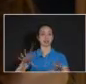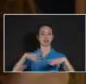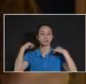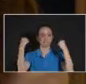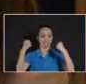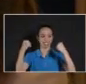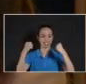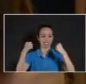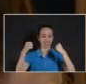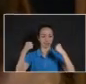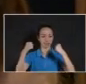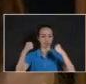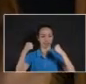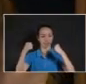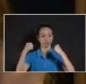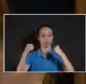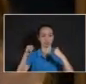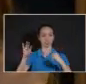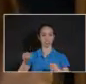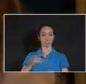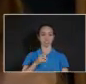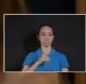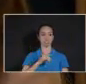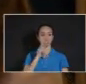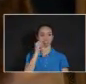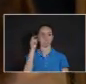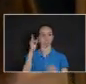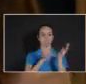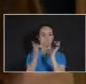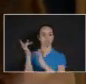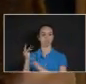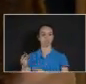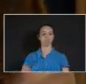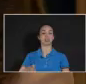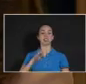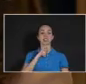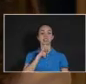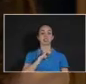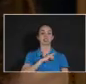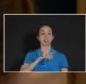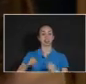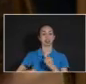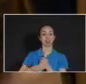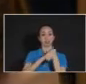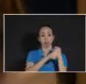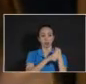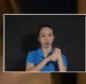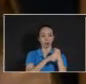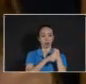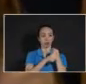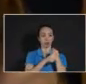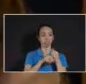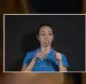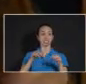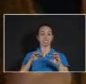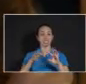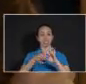fundamento, y que sea ese tercer hilo que una nuestro matrimonio, para que no sea fácil de